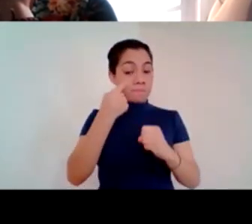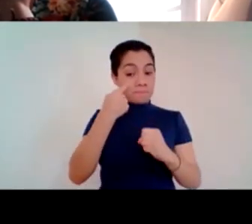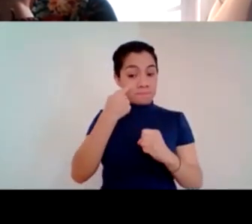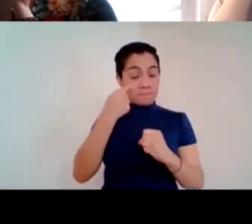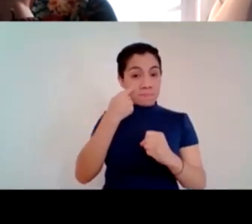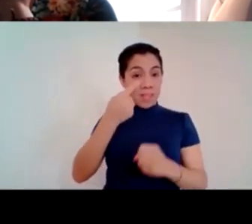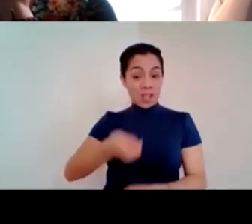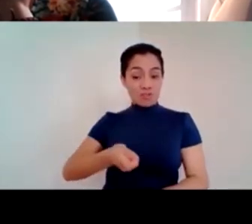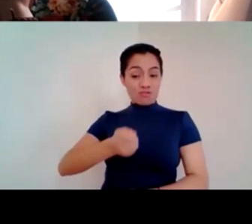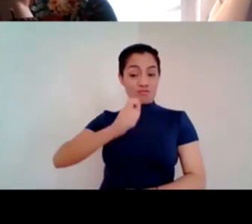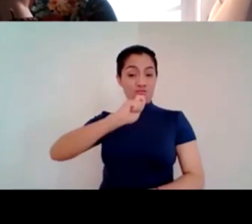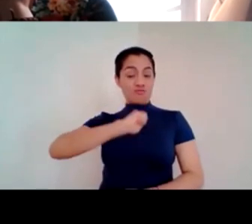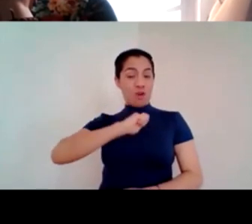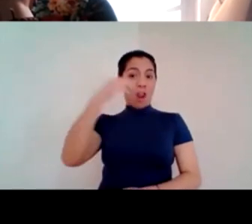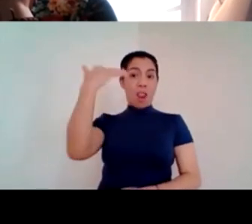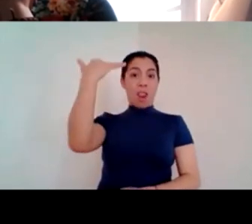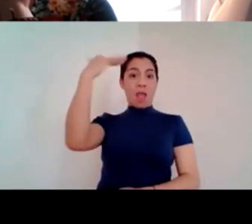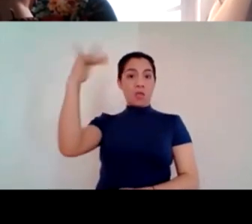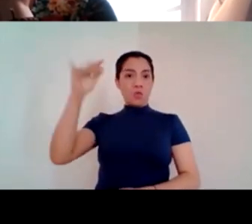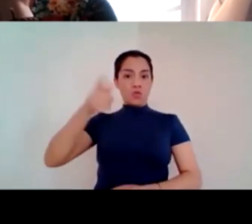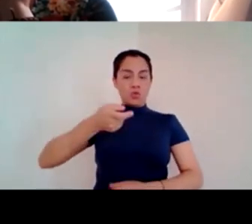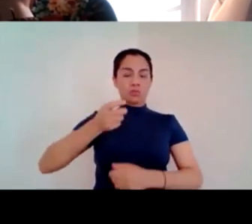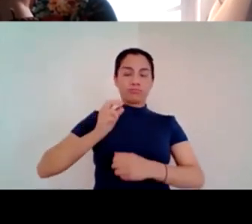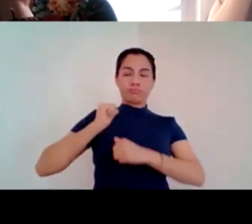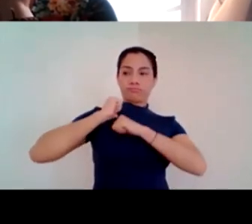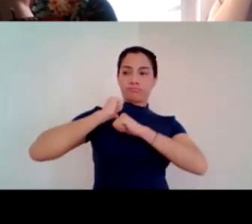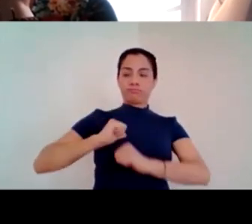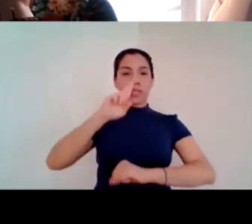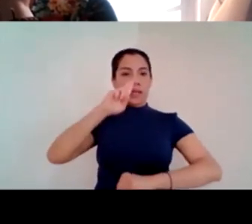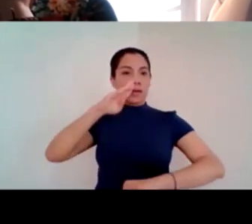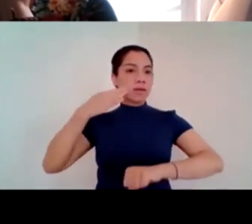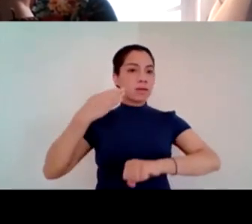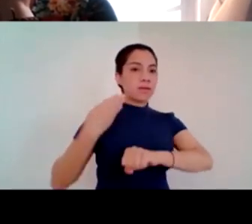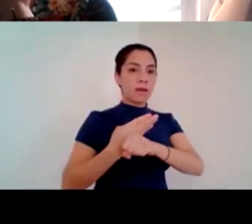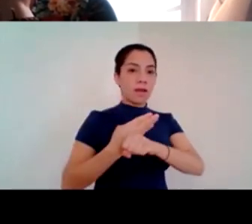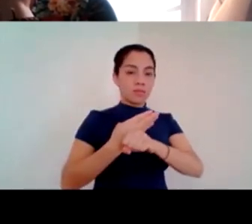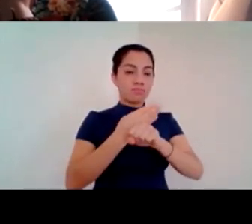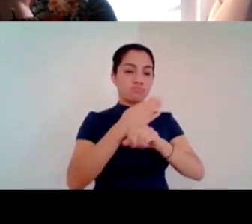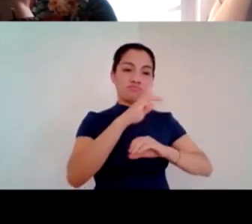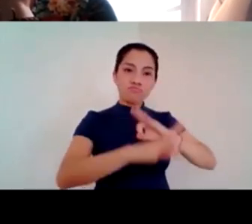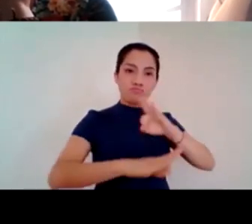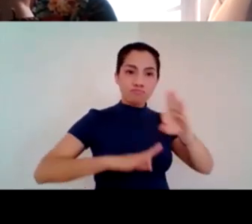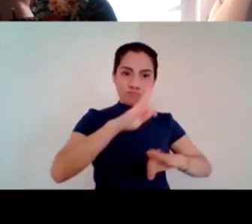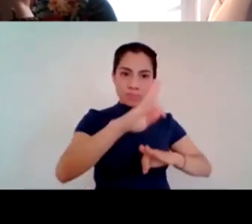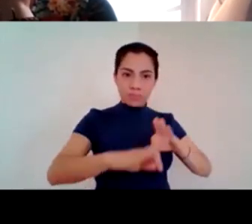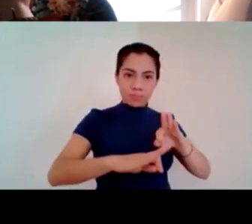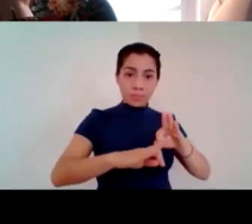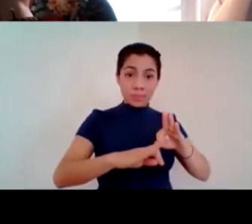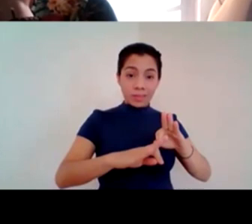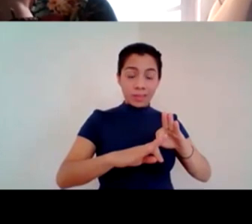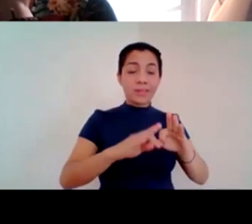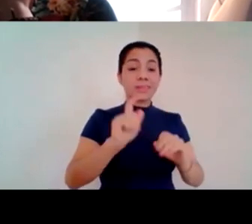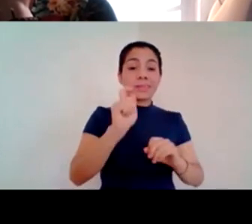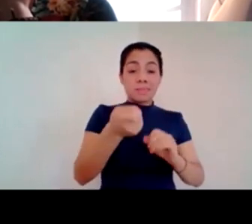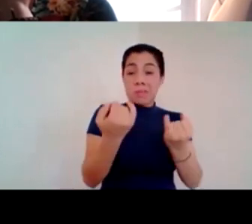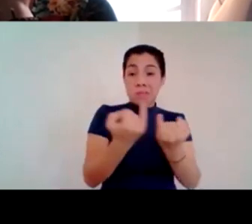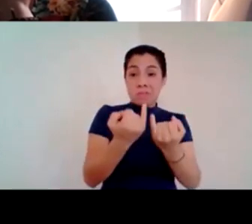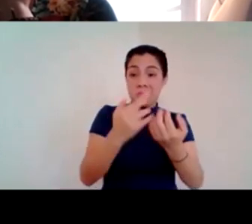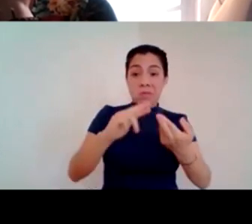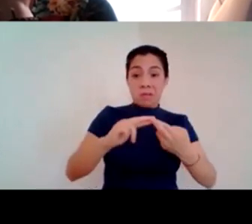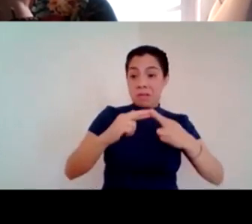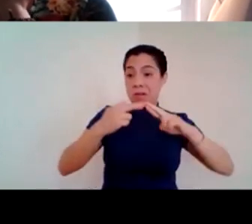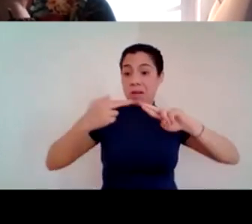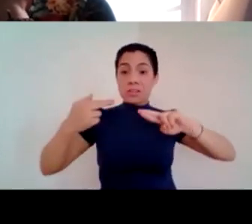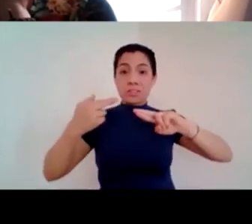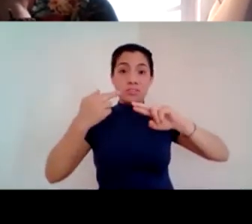encargado de responsable de si esto no lo entendemos como relaciones de poder estamos liquidados